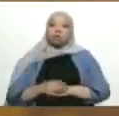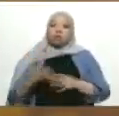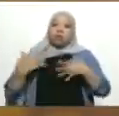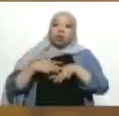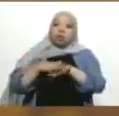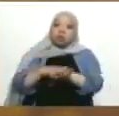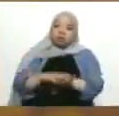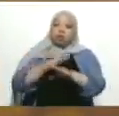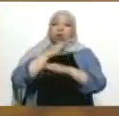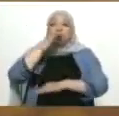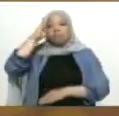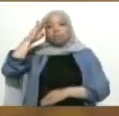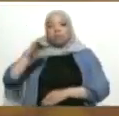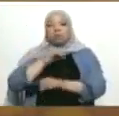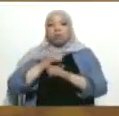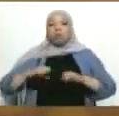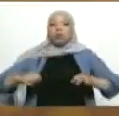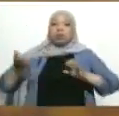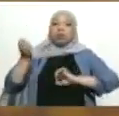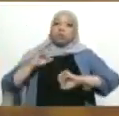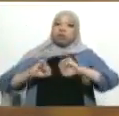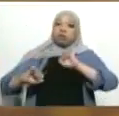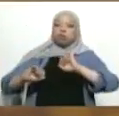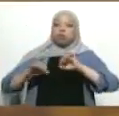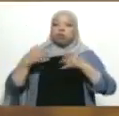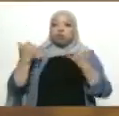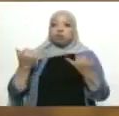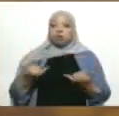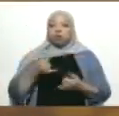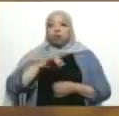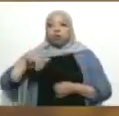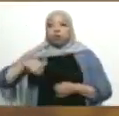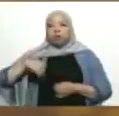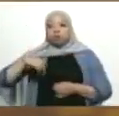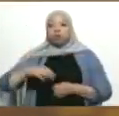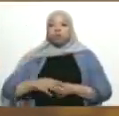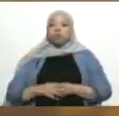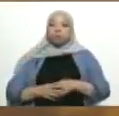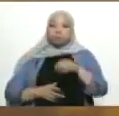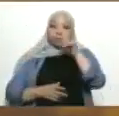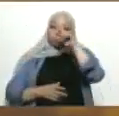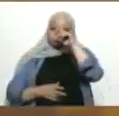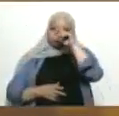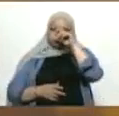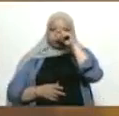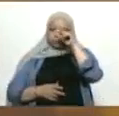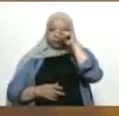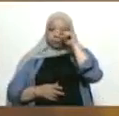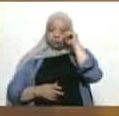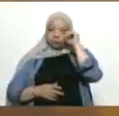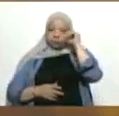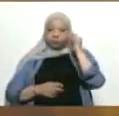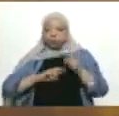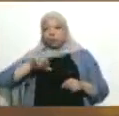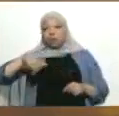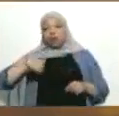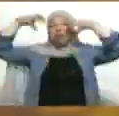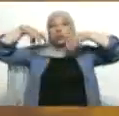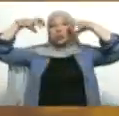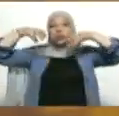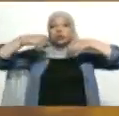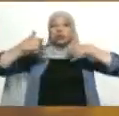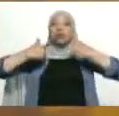Fuerza Armada Nacional Bolivariana defendió lo que ocurría en nuestro territorio. Amor a nuestra patria, amor a nuestra bandera, amor a nuestra